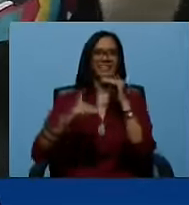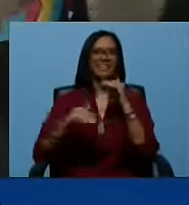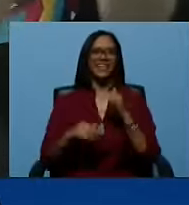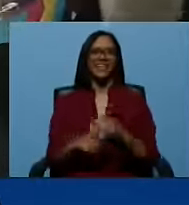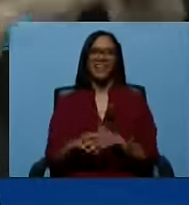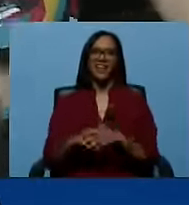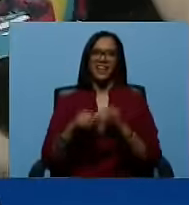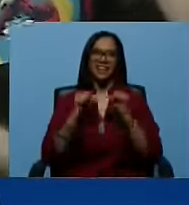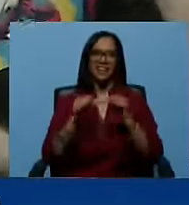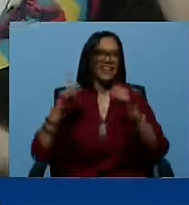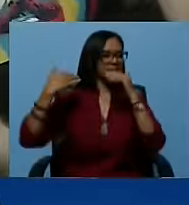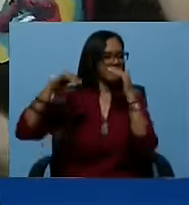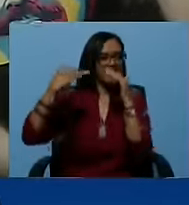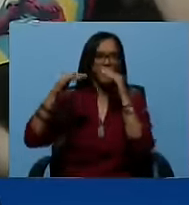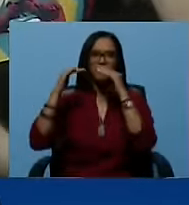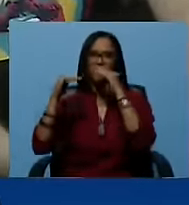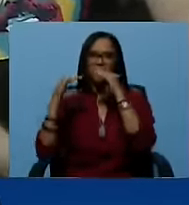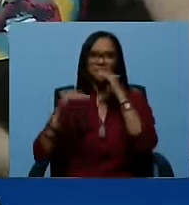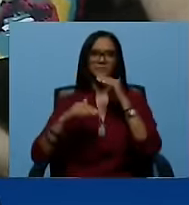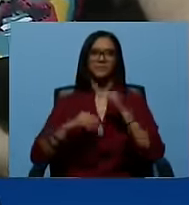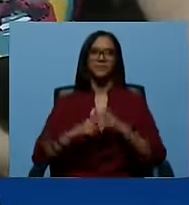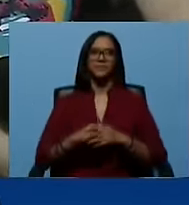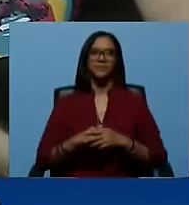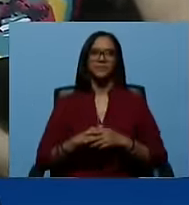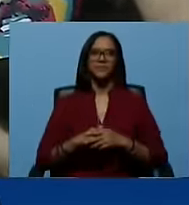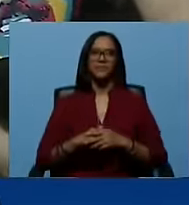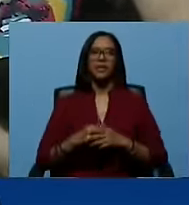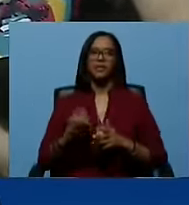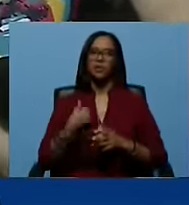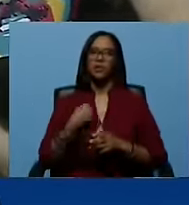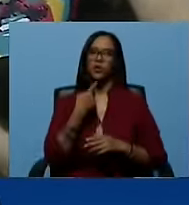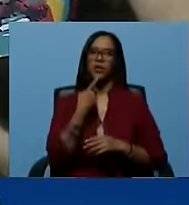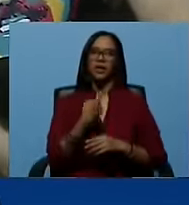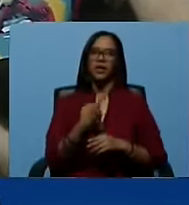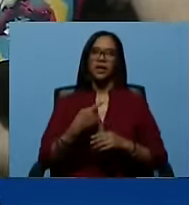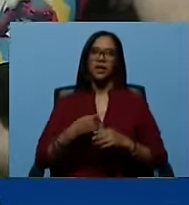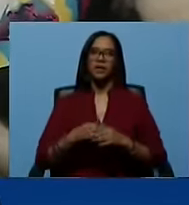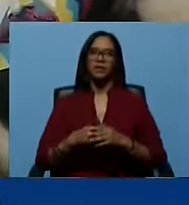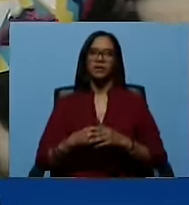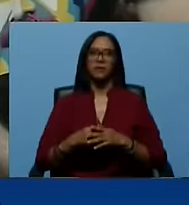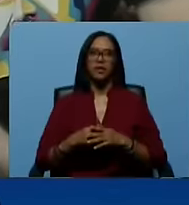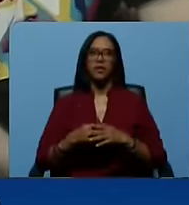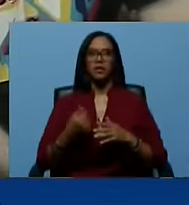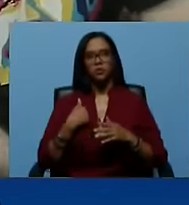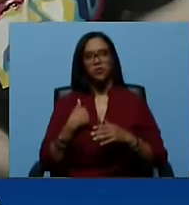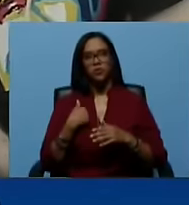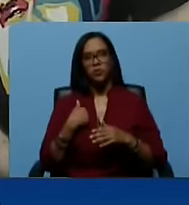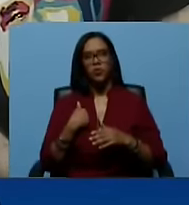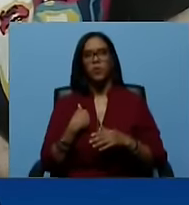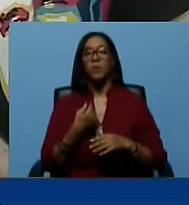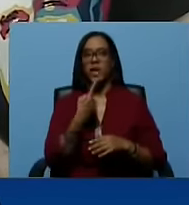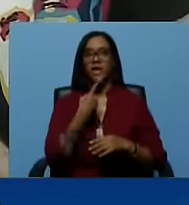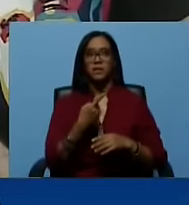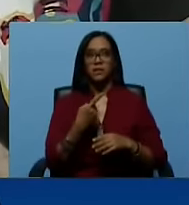rap. Yo diría, me atrevo a decir,